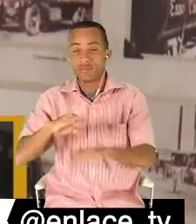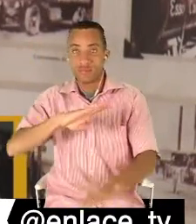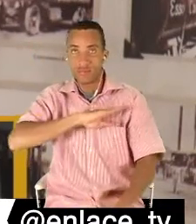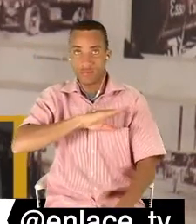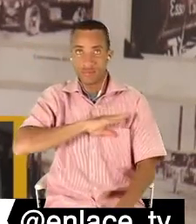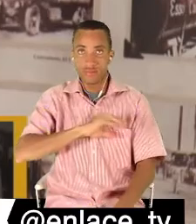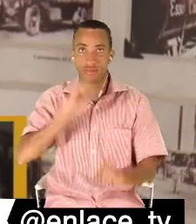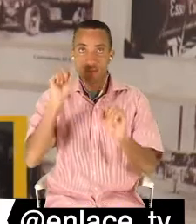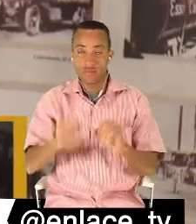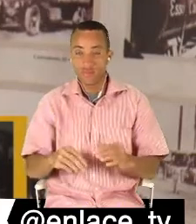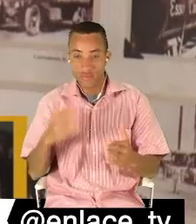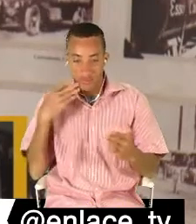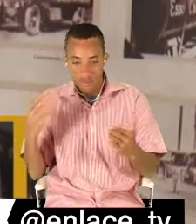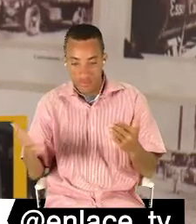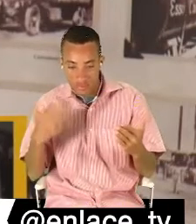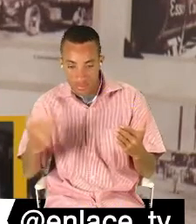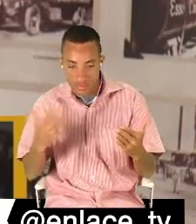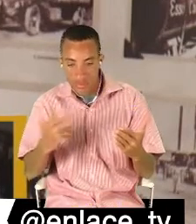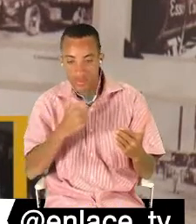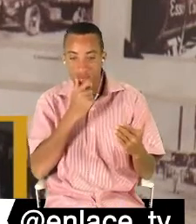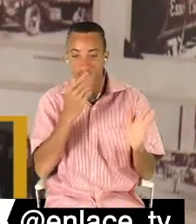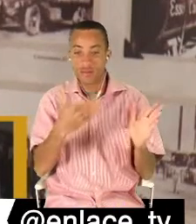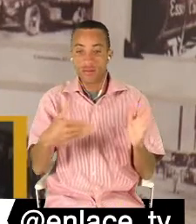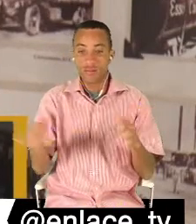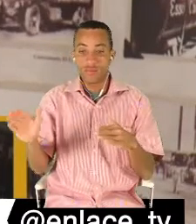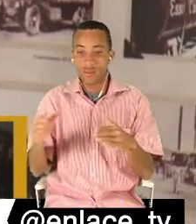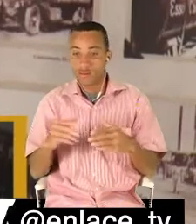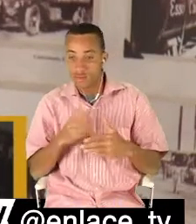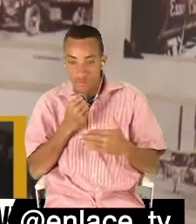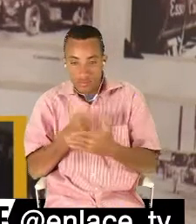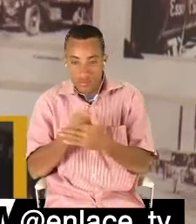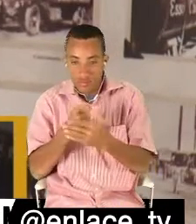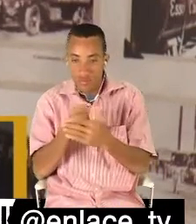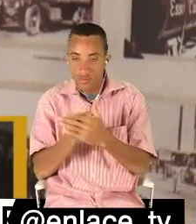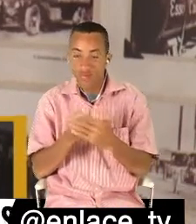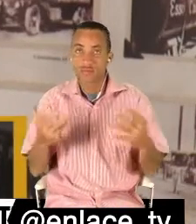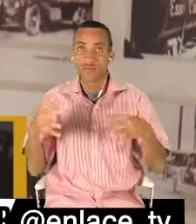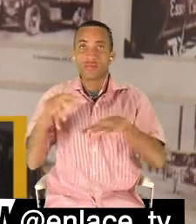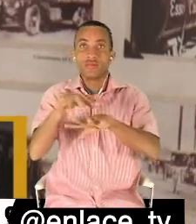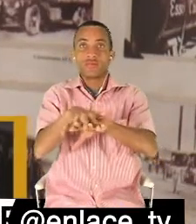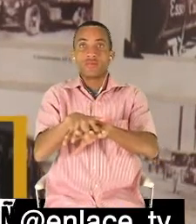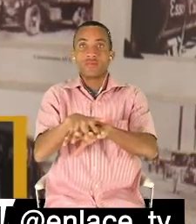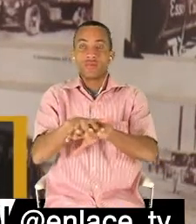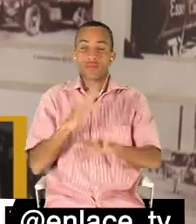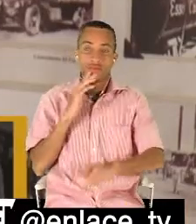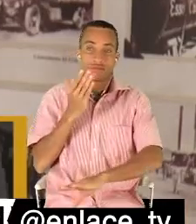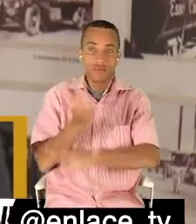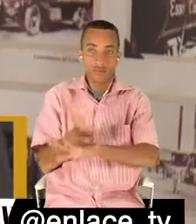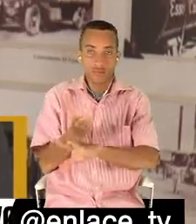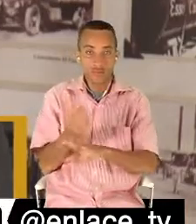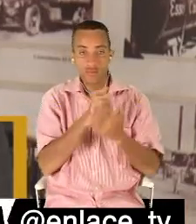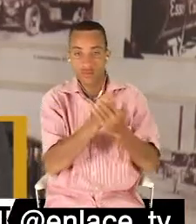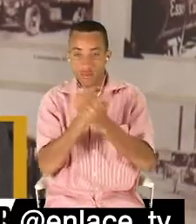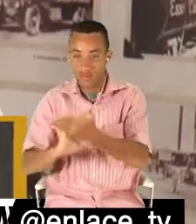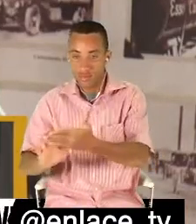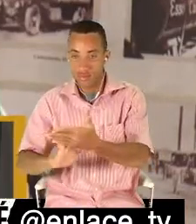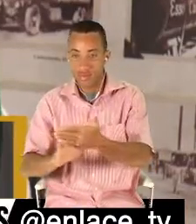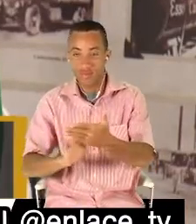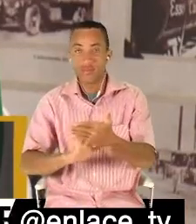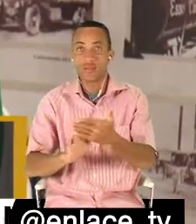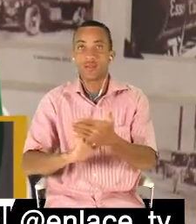a que revise el plan de gestión integral de residuos sólidos y presente una alternativa que le ayude al municipio a solucionar esta